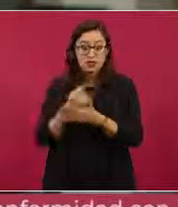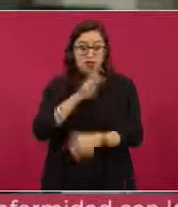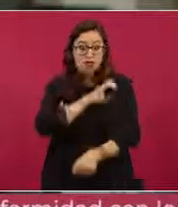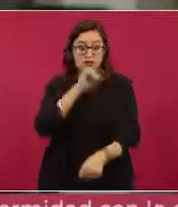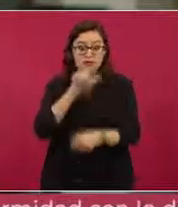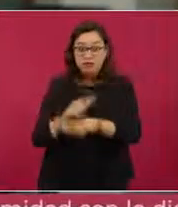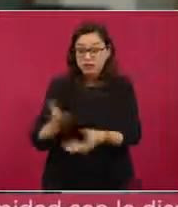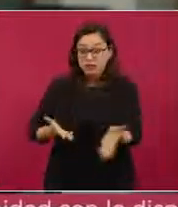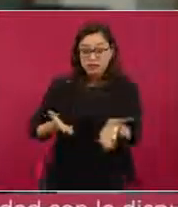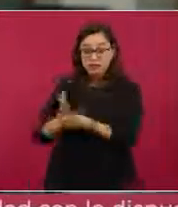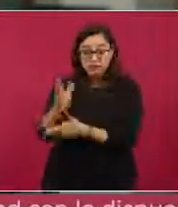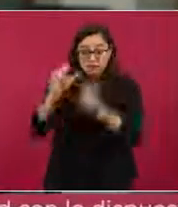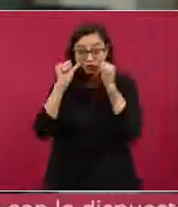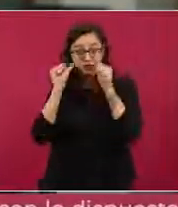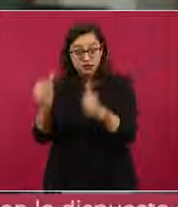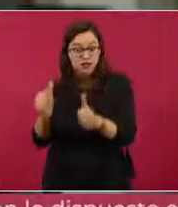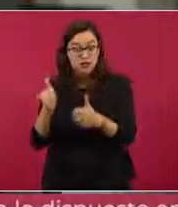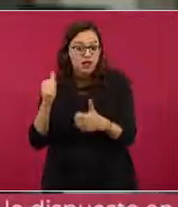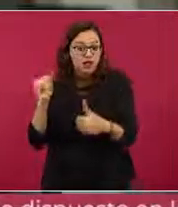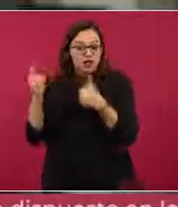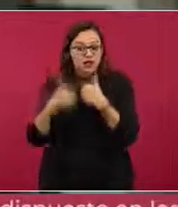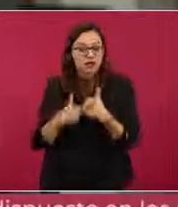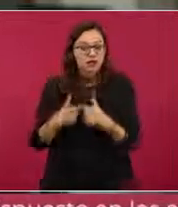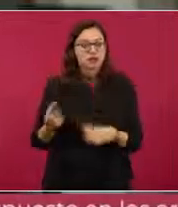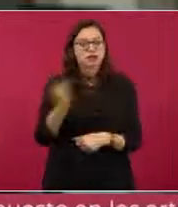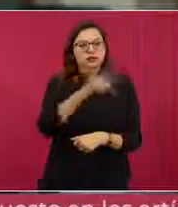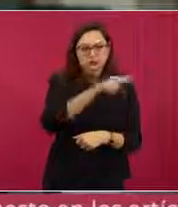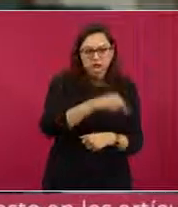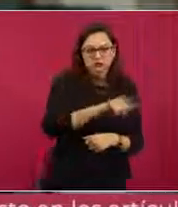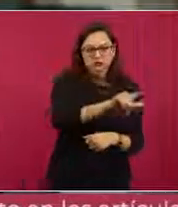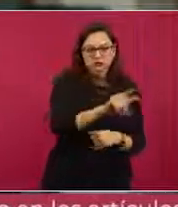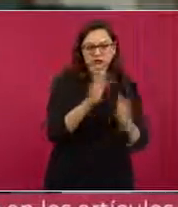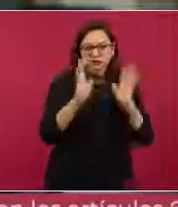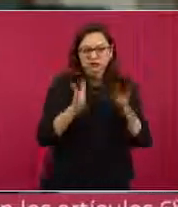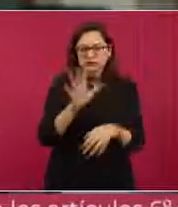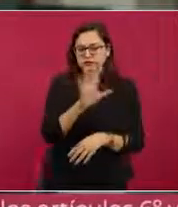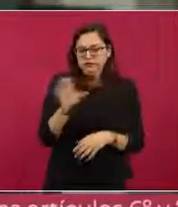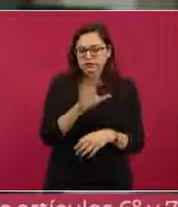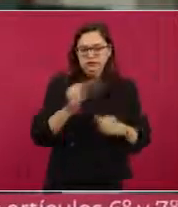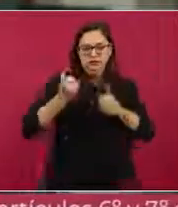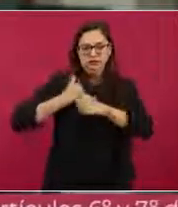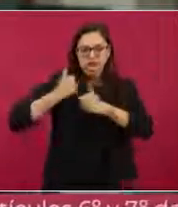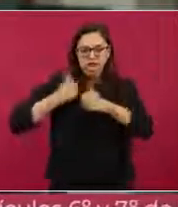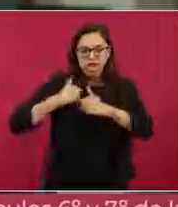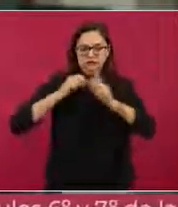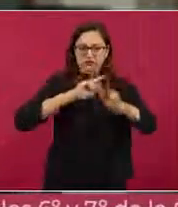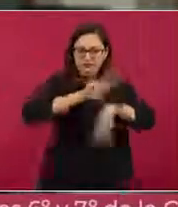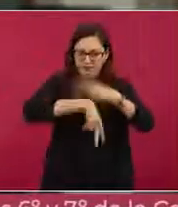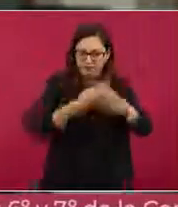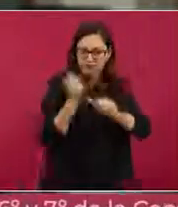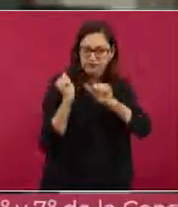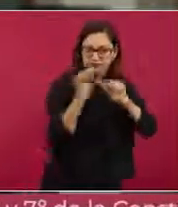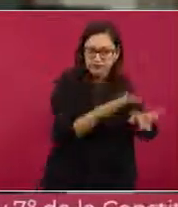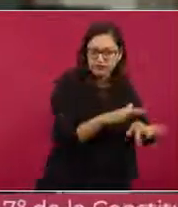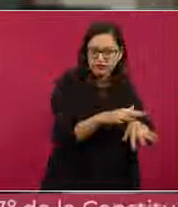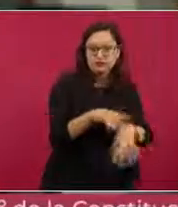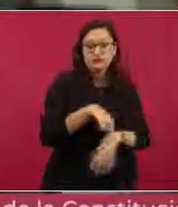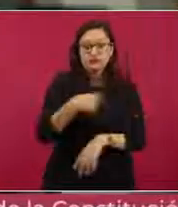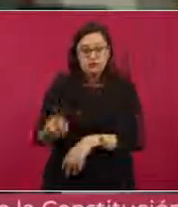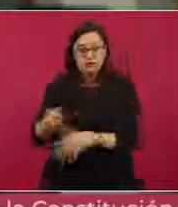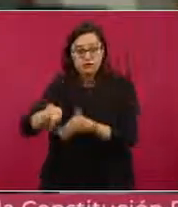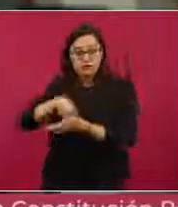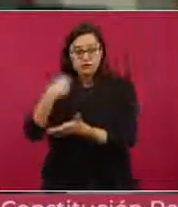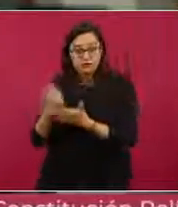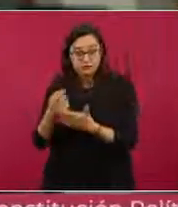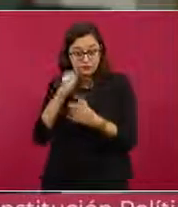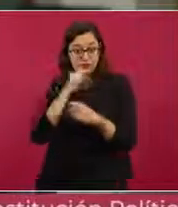en Nuevo León vimos que llegaron más de 500 soldados por el tema de los homicidios. ¿En Tamaulipas habrá algo especial también